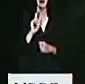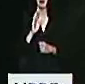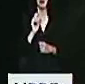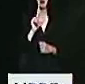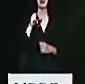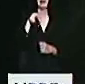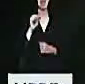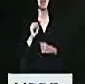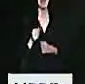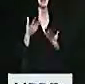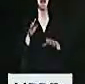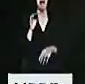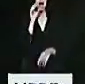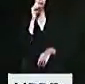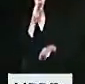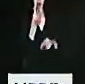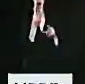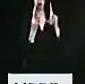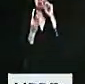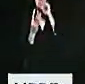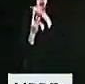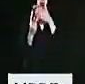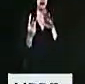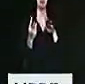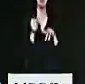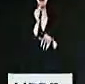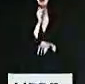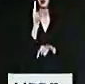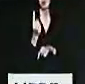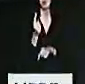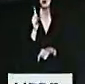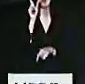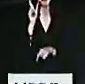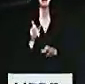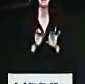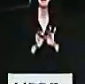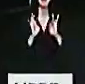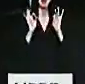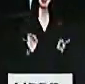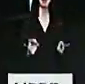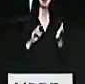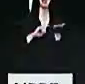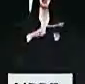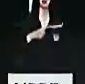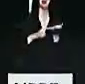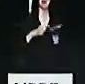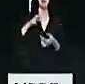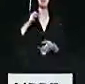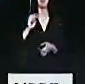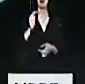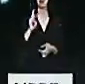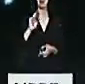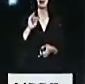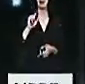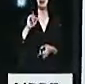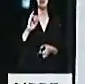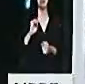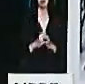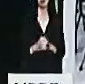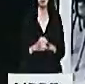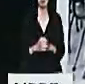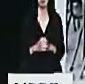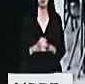profesora, al rugbyista, digo, y a la psicóloga. Nos queda escuchar al especialista digital, a Patricio, a quien invitamos.